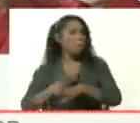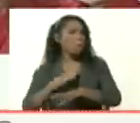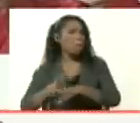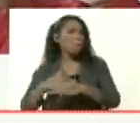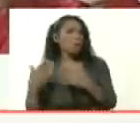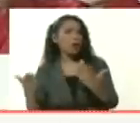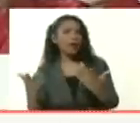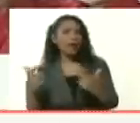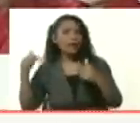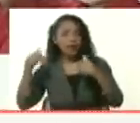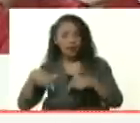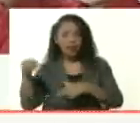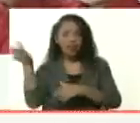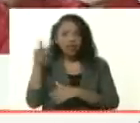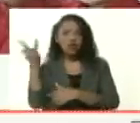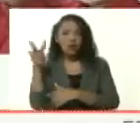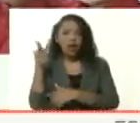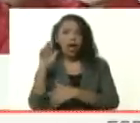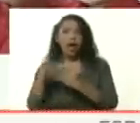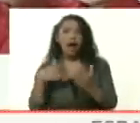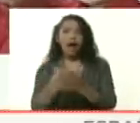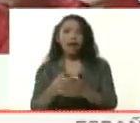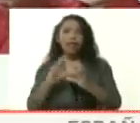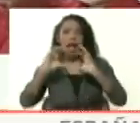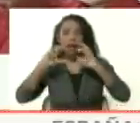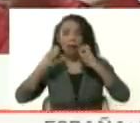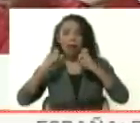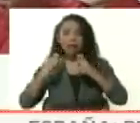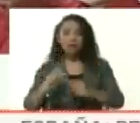aquí en Venezuela, hasta el maíz.